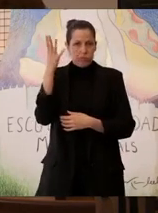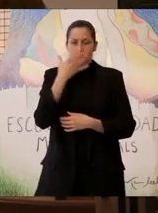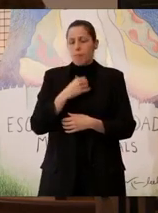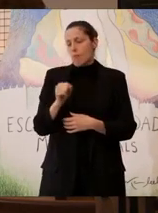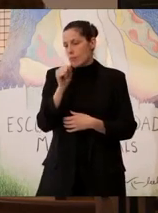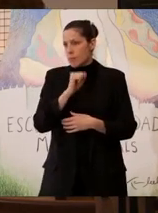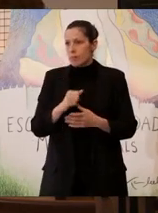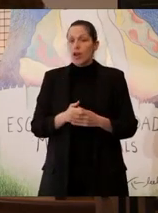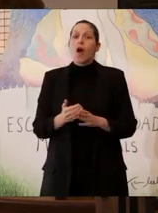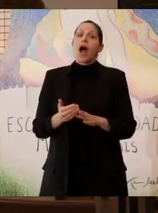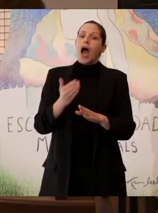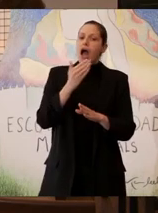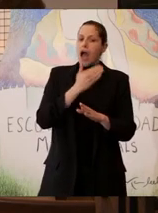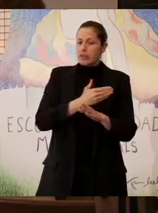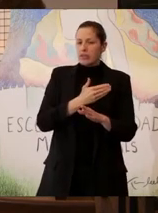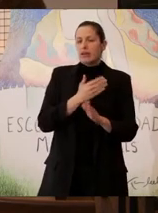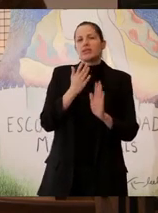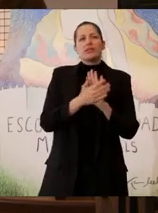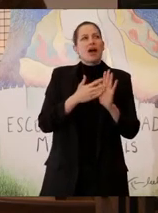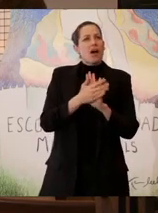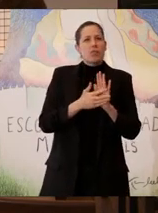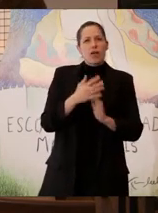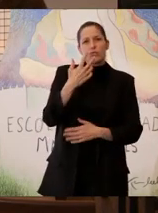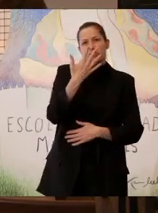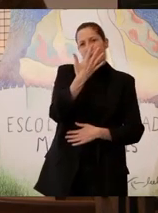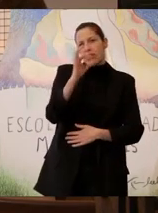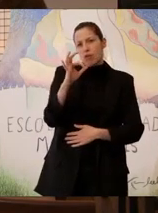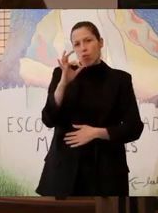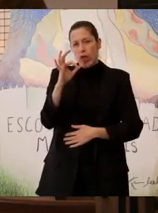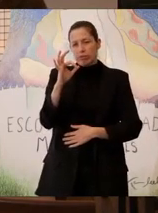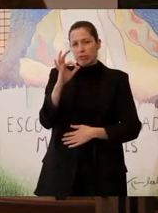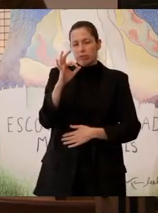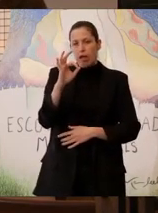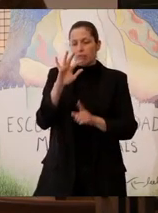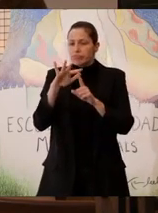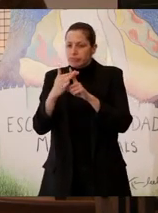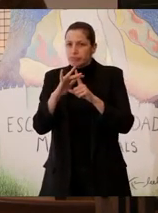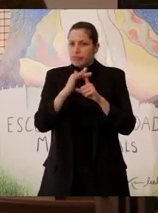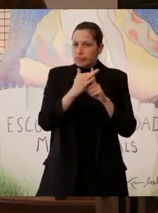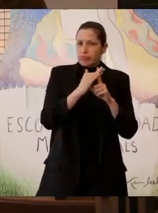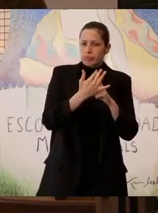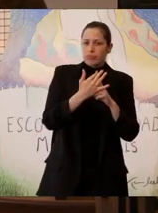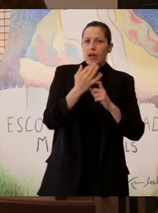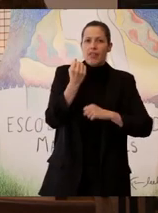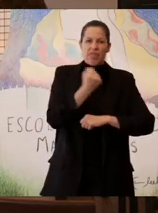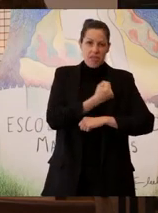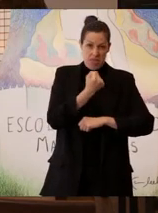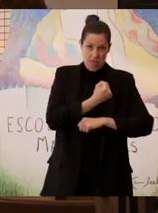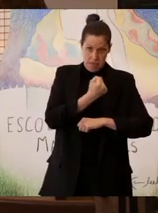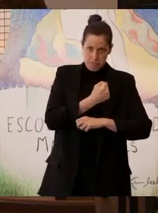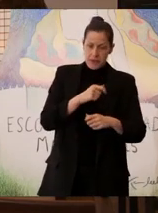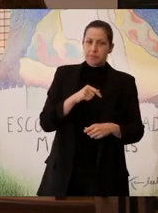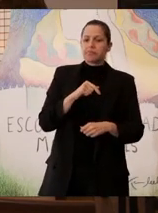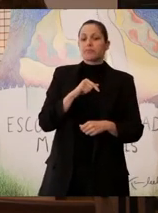hablaba de esos 50 casos que hemos tenido en el mes de diciembre. Eso provocó un